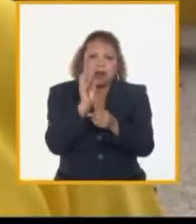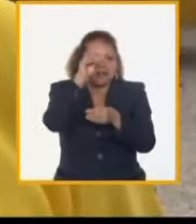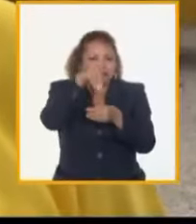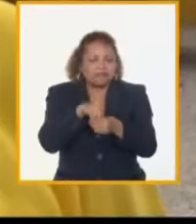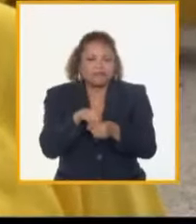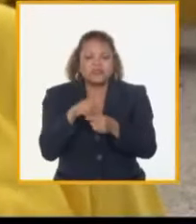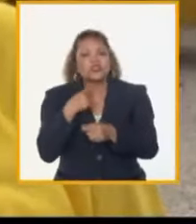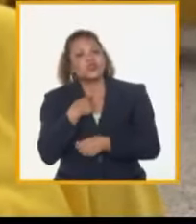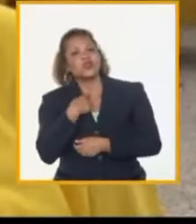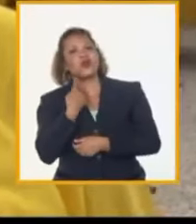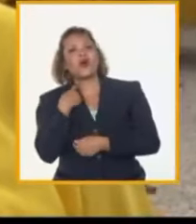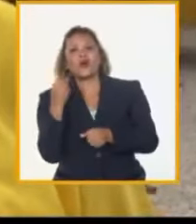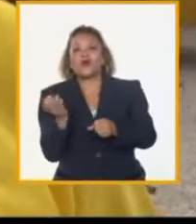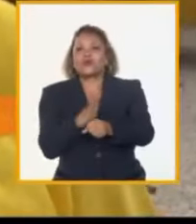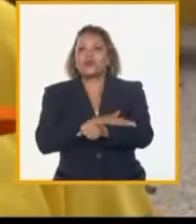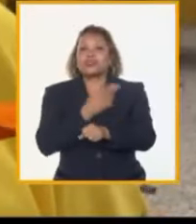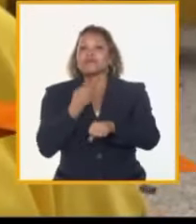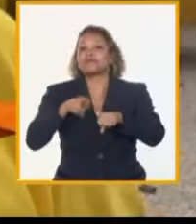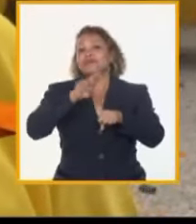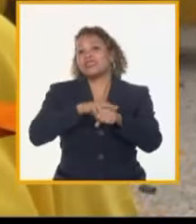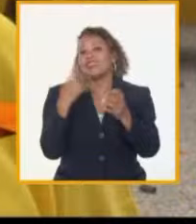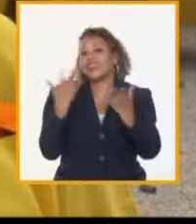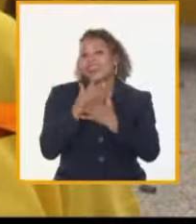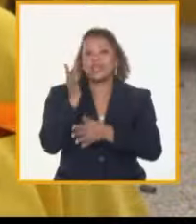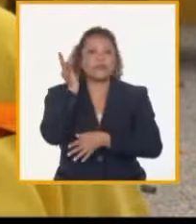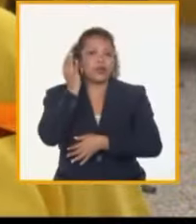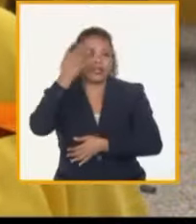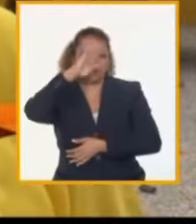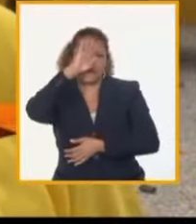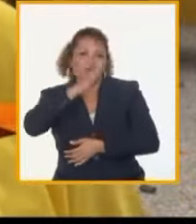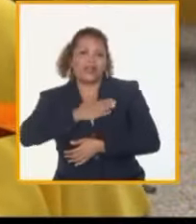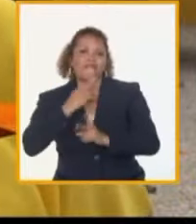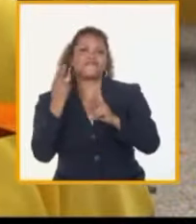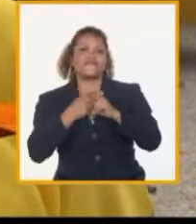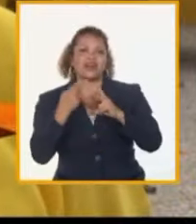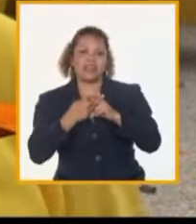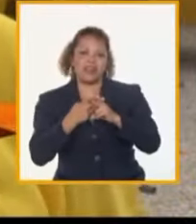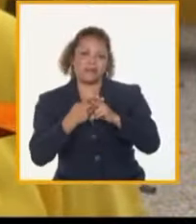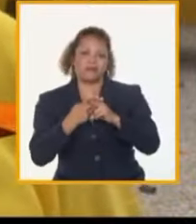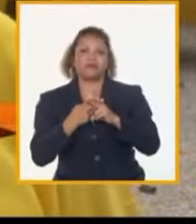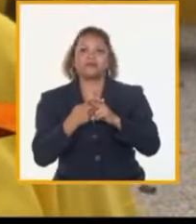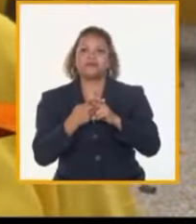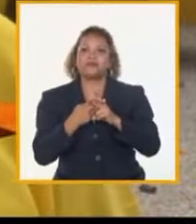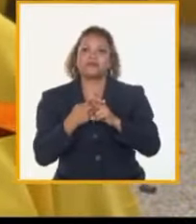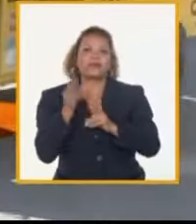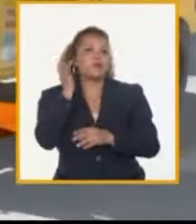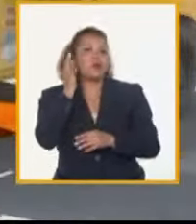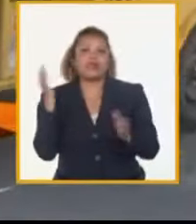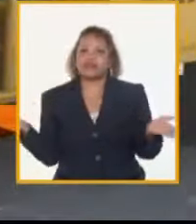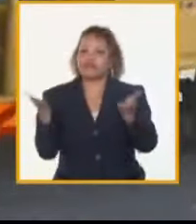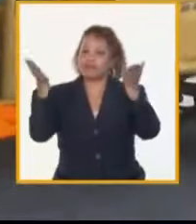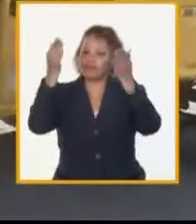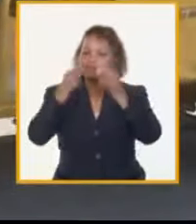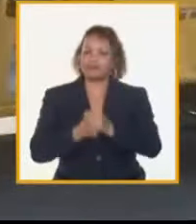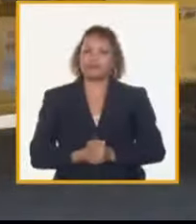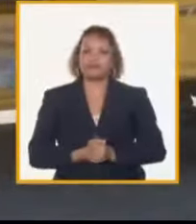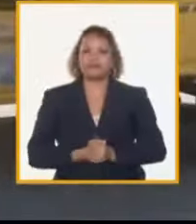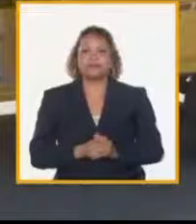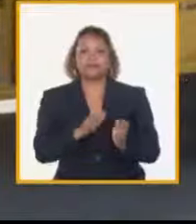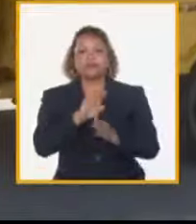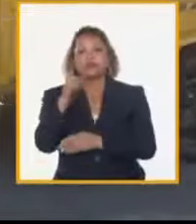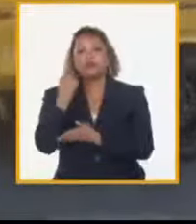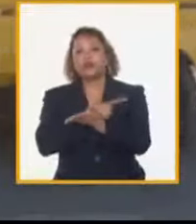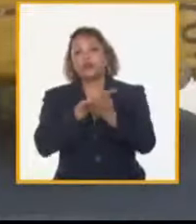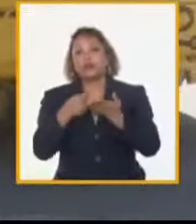orgullo porque estamos representando a la mujer cubana, a la mujer bayamesa. ¿Ves? Somos mujeres emprendedoras. A solo una semana